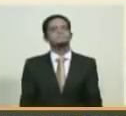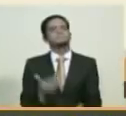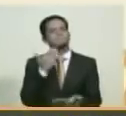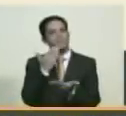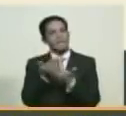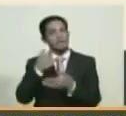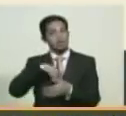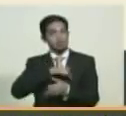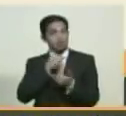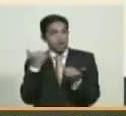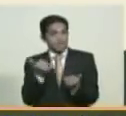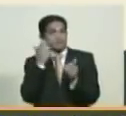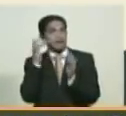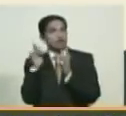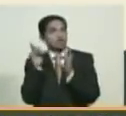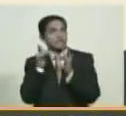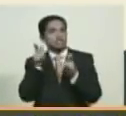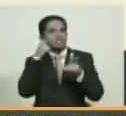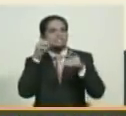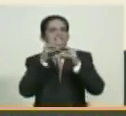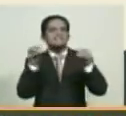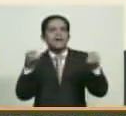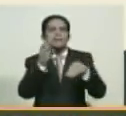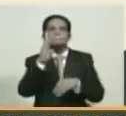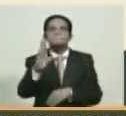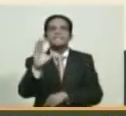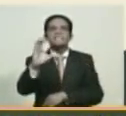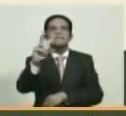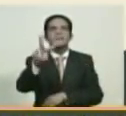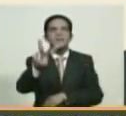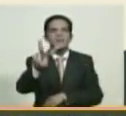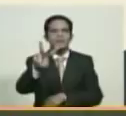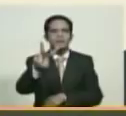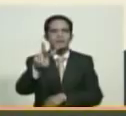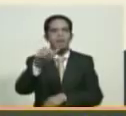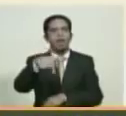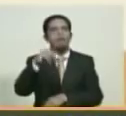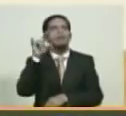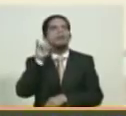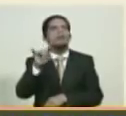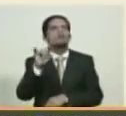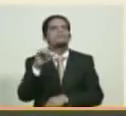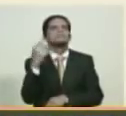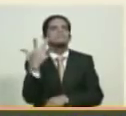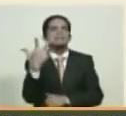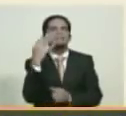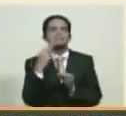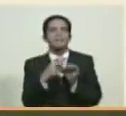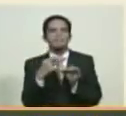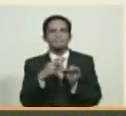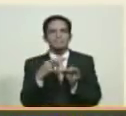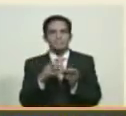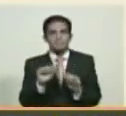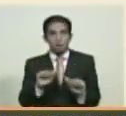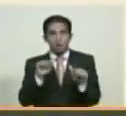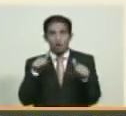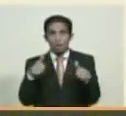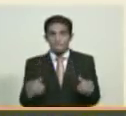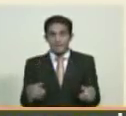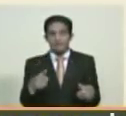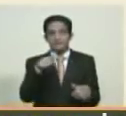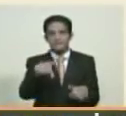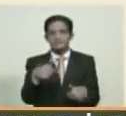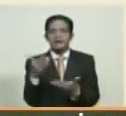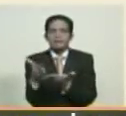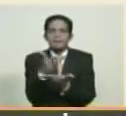el contacto desde la sede del Banco Central de Venezuela. Este lunes 3 de septiembre arranca el Plan Nacional de